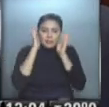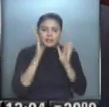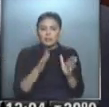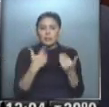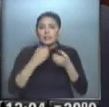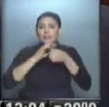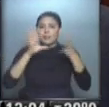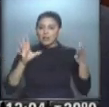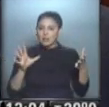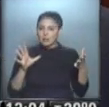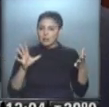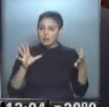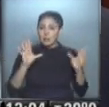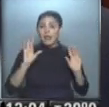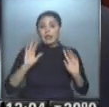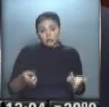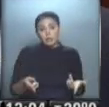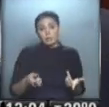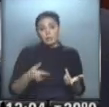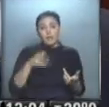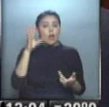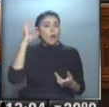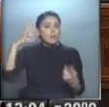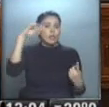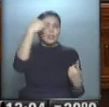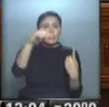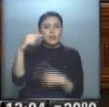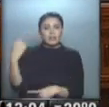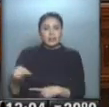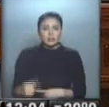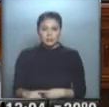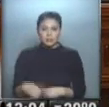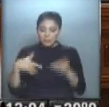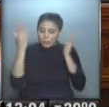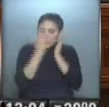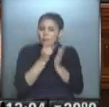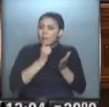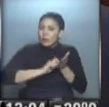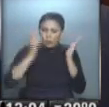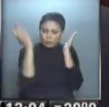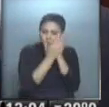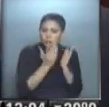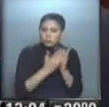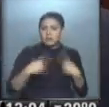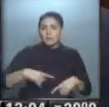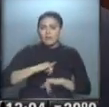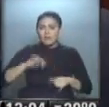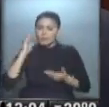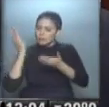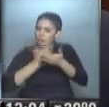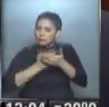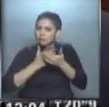garantizar la independencia y consecuentemente la diversidad de voces. La investigación periodística y la producción de contenidos de